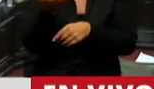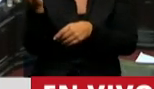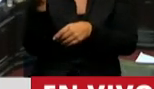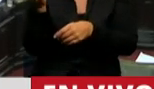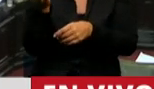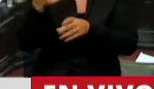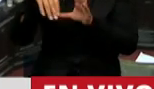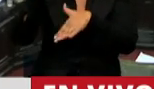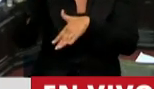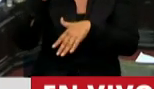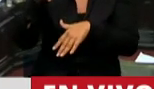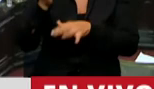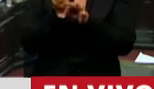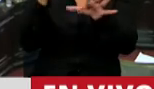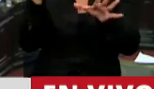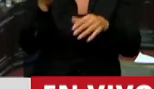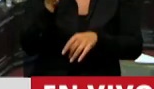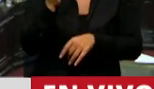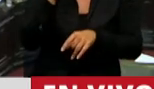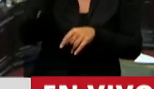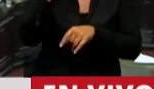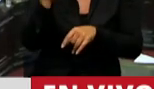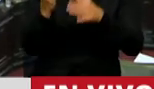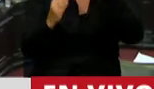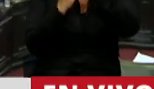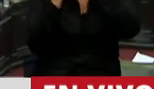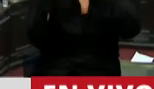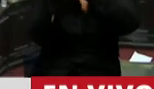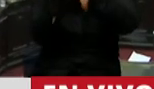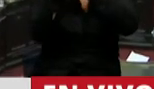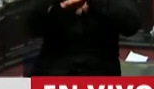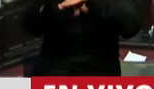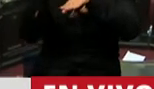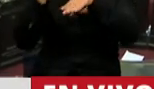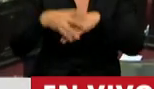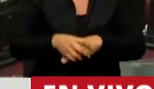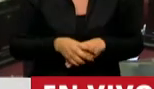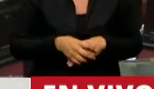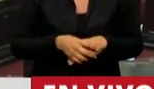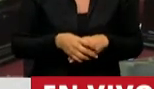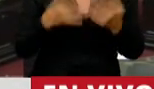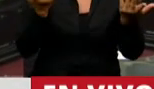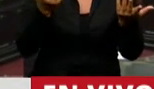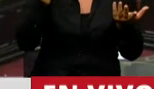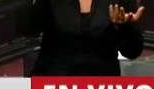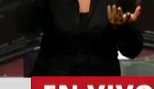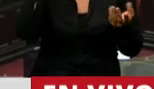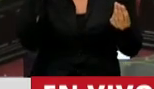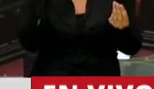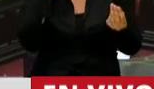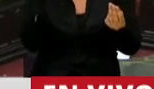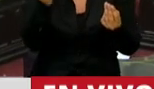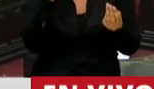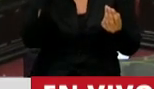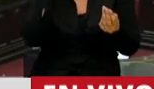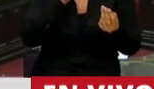dominando la gran cantidad de profesiones, pasa lo mismo. Y finalmente, ¿cómo puede ser que si nosotros no tenemos una mirada